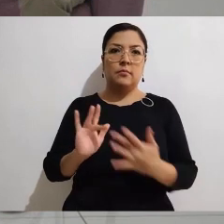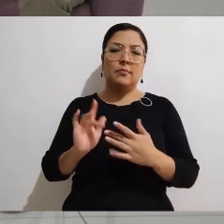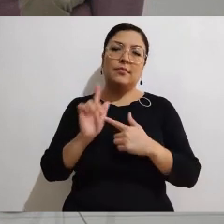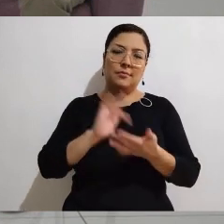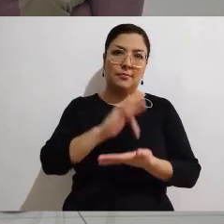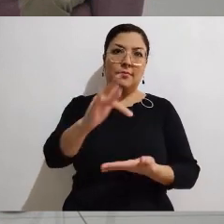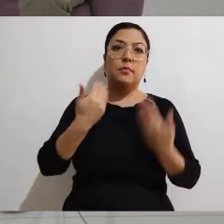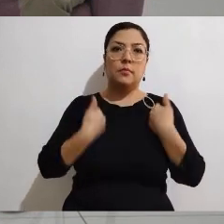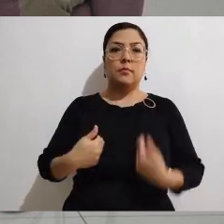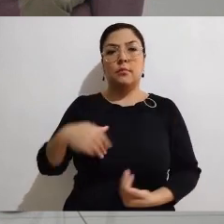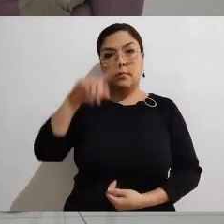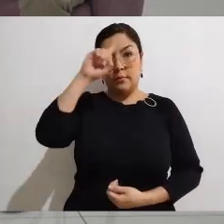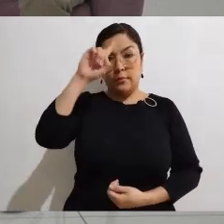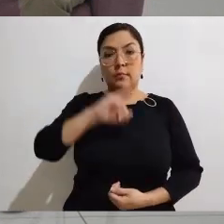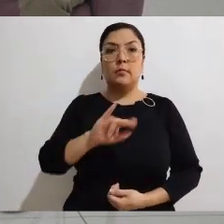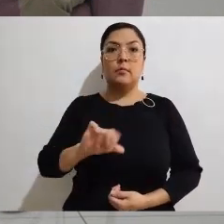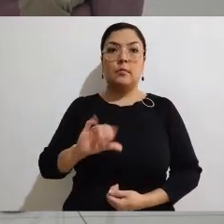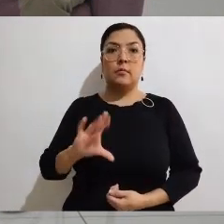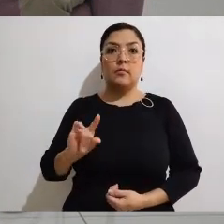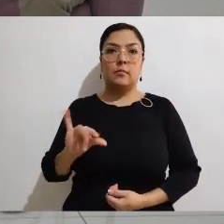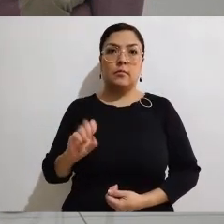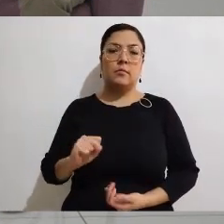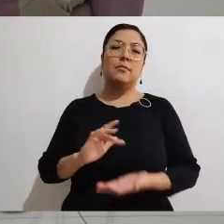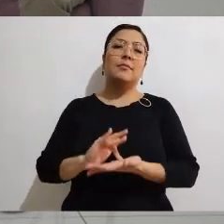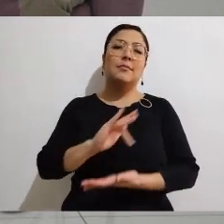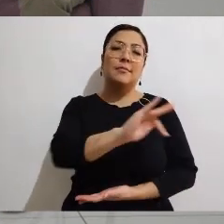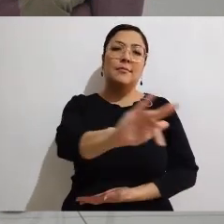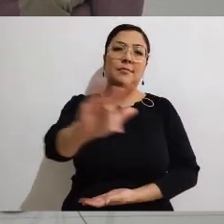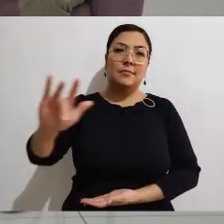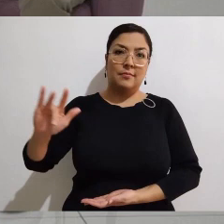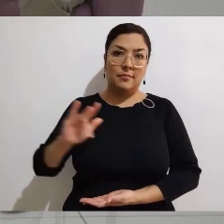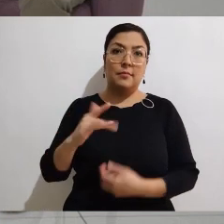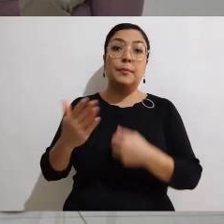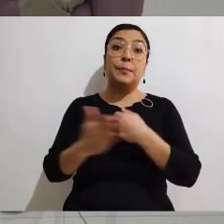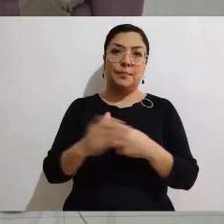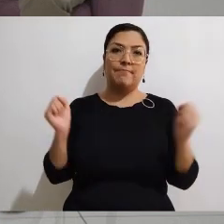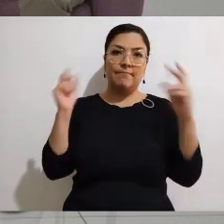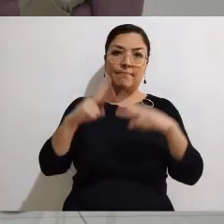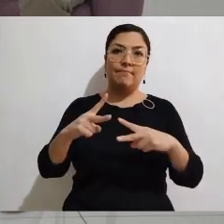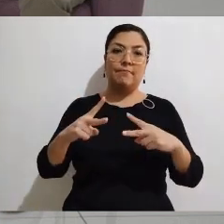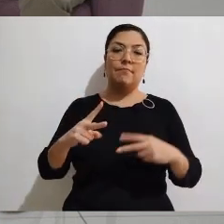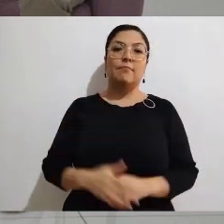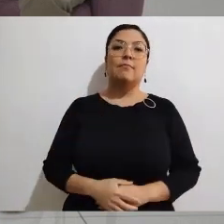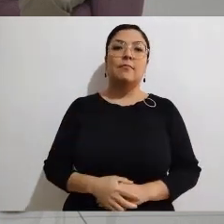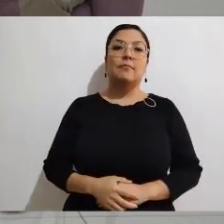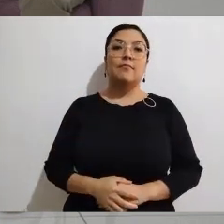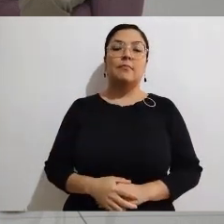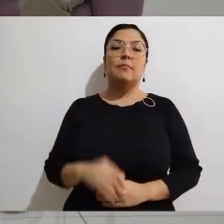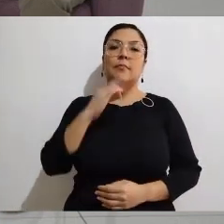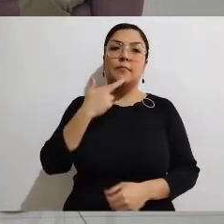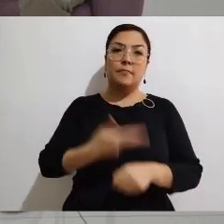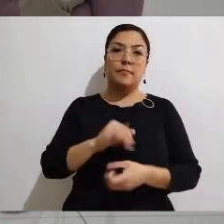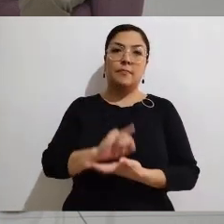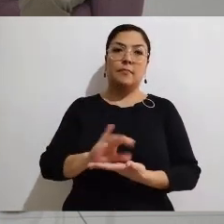Juan Carlos Zinedino Ruiz, consejero electoral, les agradece infinitamente el favor de su atención y los esperamos en la próxima emisión de La Urna, programa